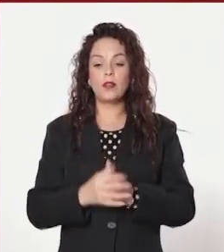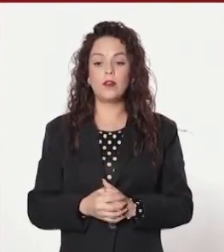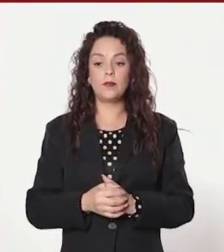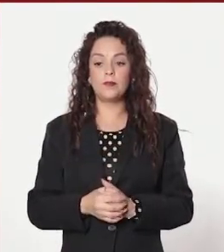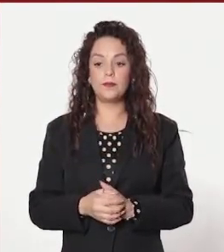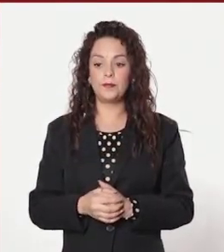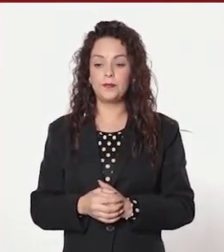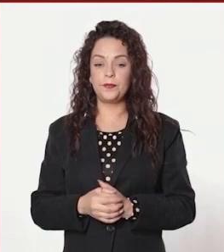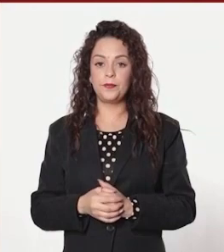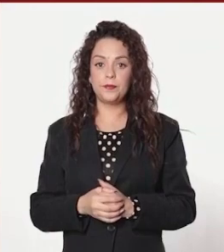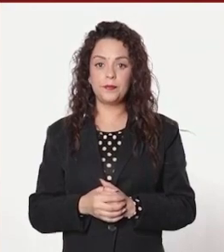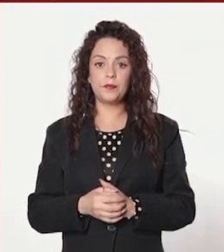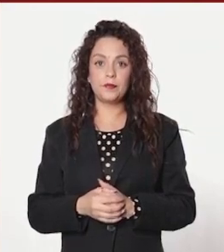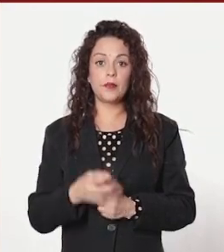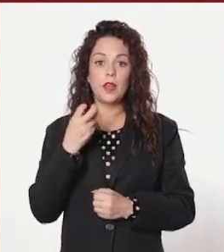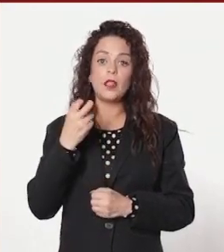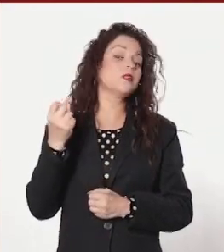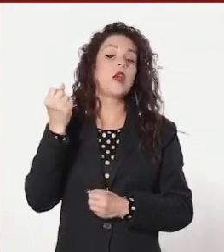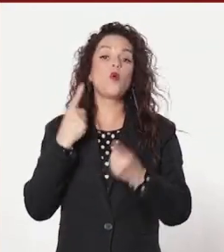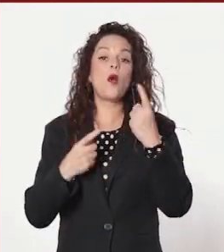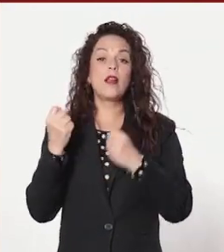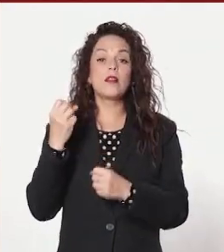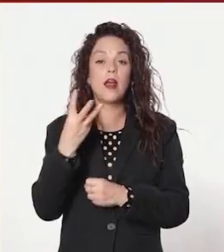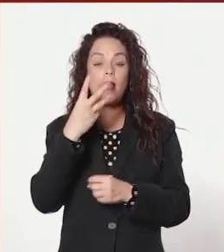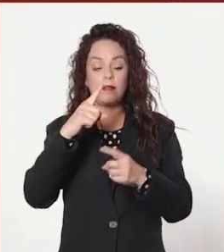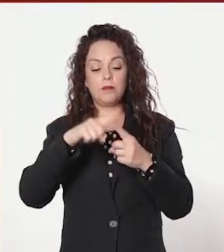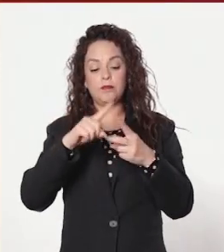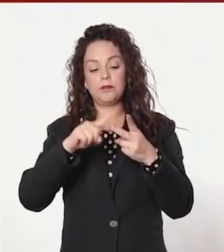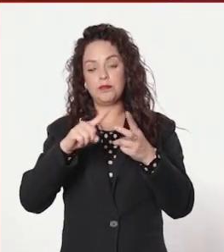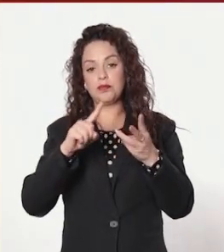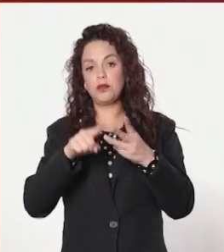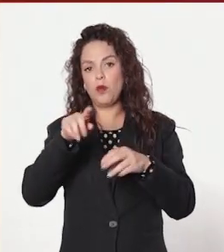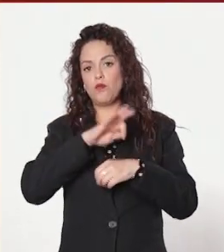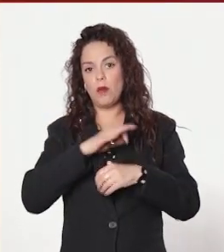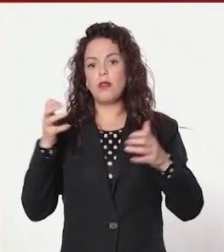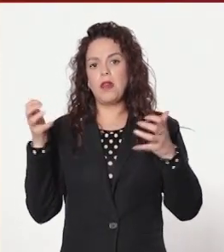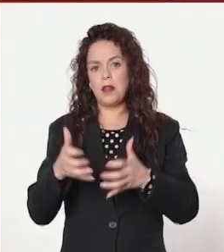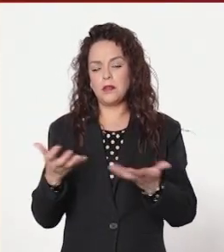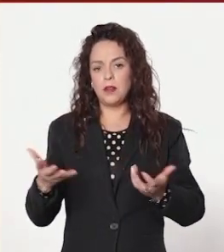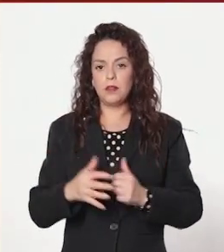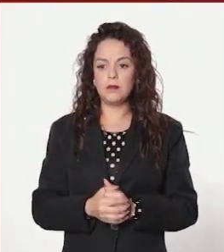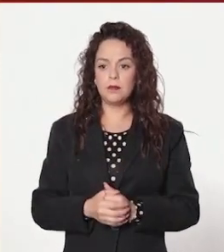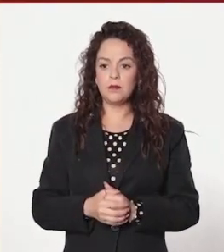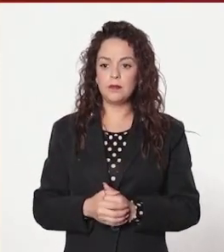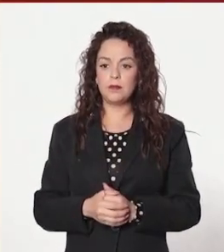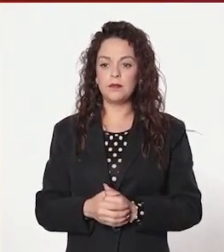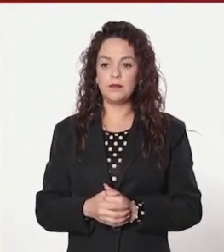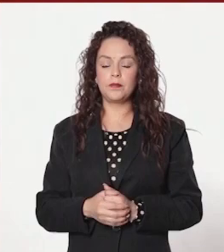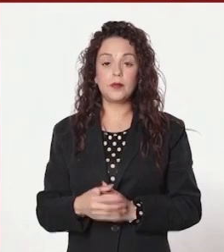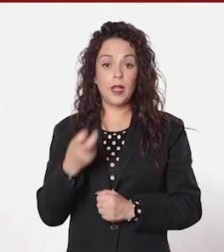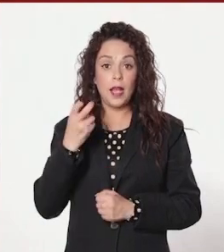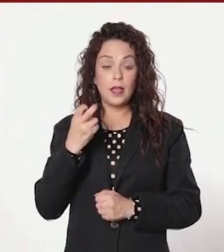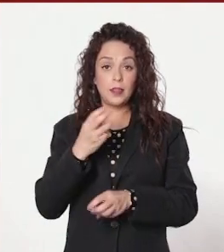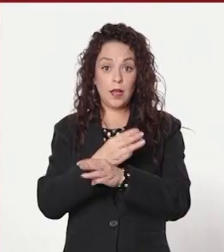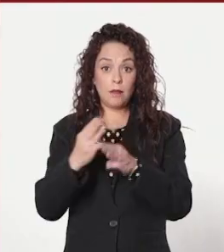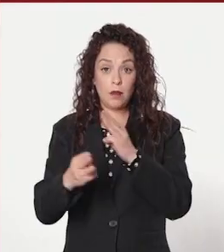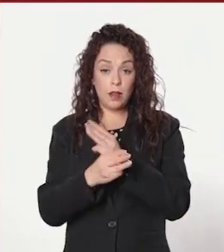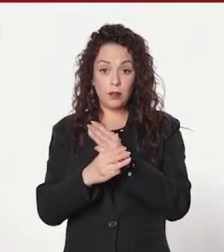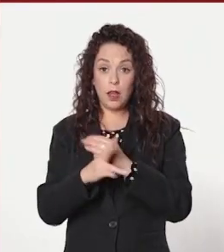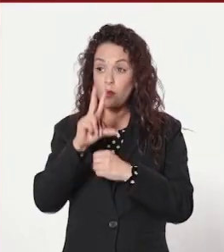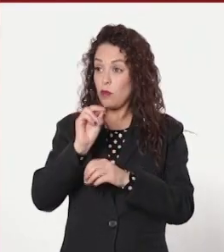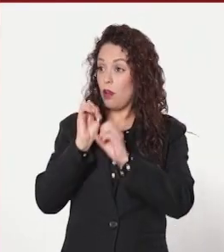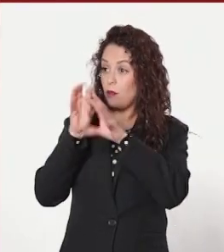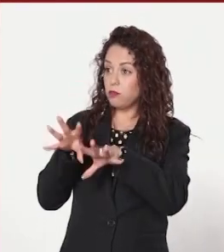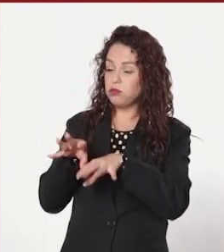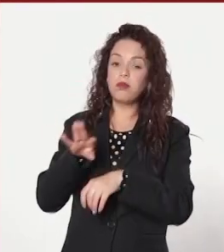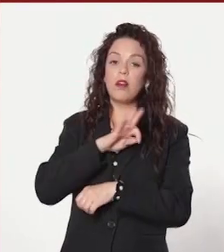Entonces, cualquiera de estas 3 lo pueden hacer. Lo peor que puede pasar es que estos materiales reciclables pues terminen enterrados en